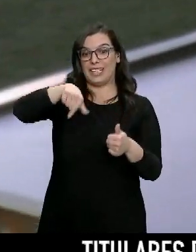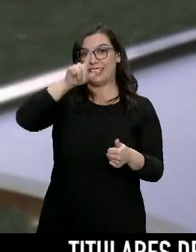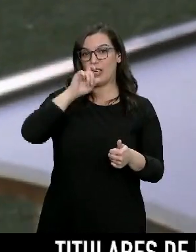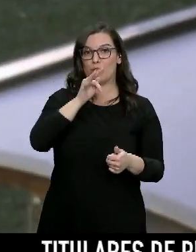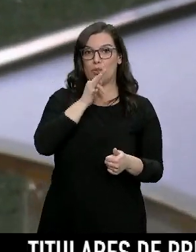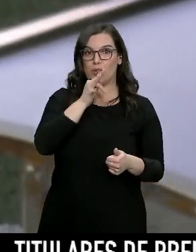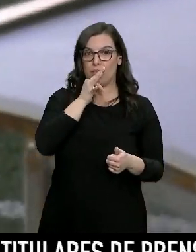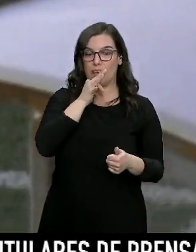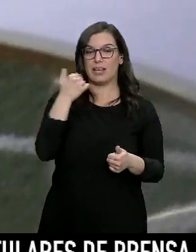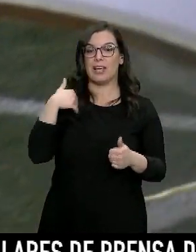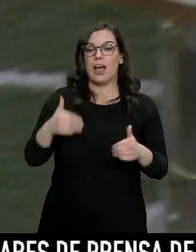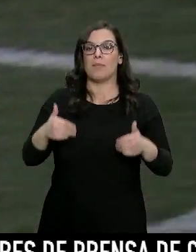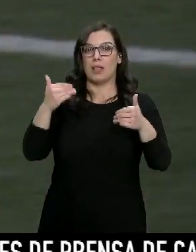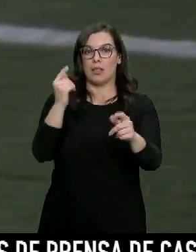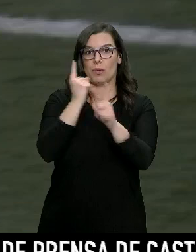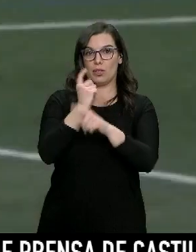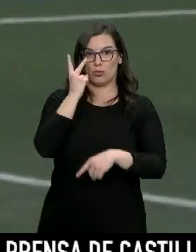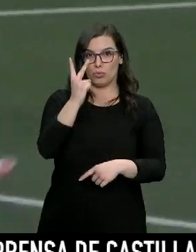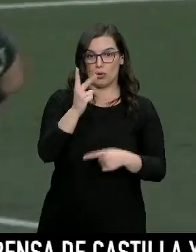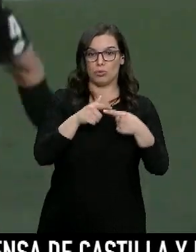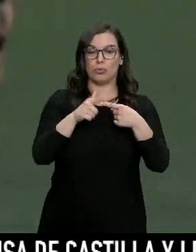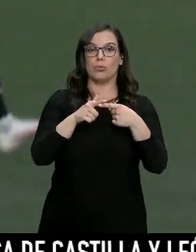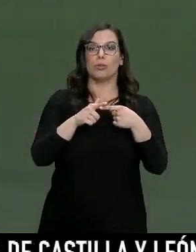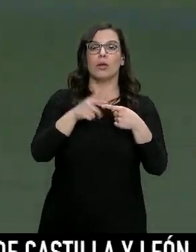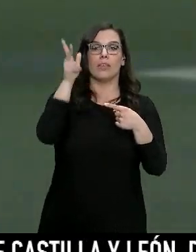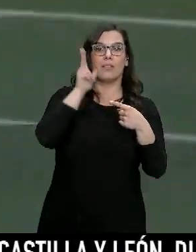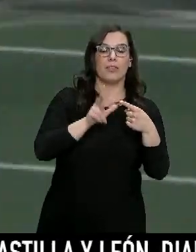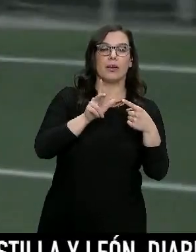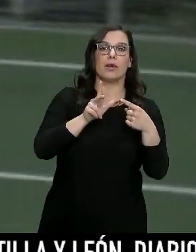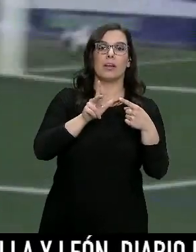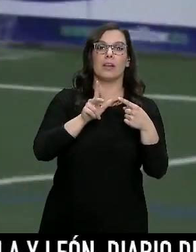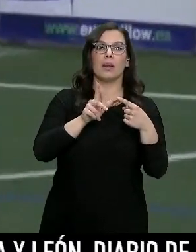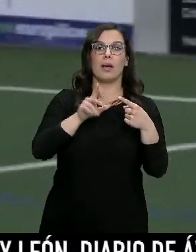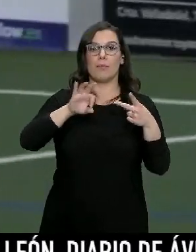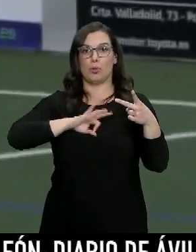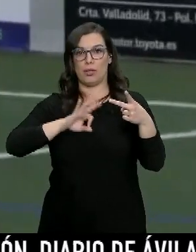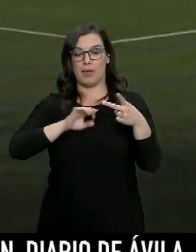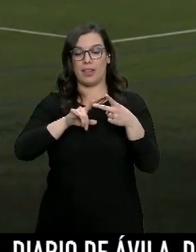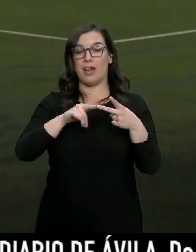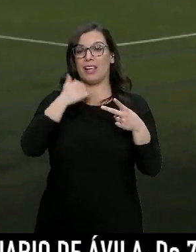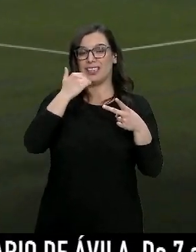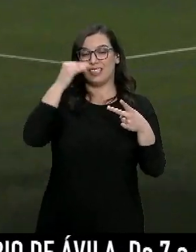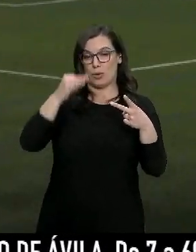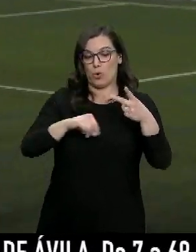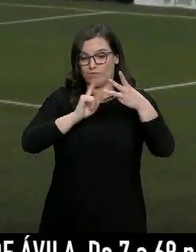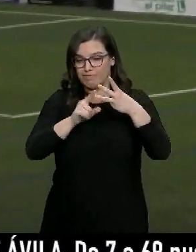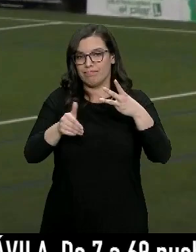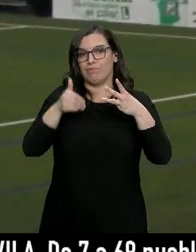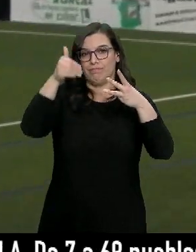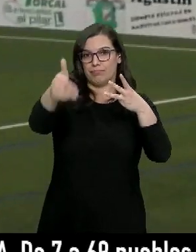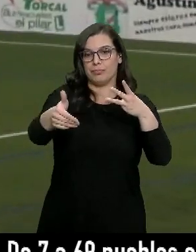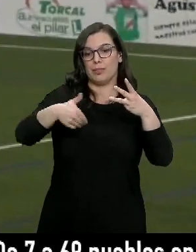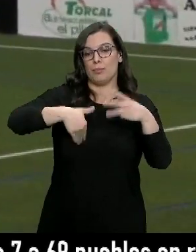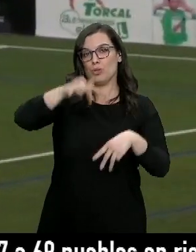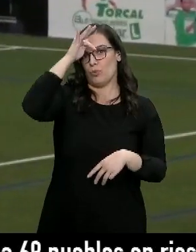2021. Ya tiene aplazados 2 partidos ante Celta B y Pontevedra y casi con toda seguridad también será suspendido su encuentro de